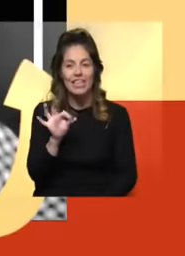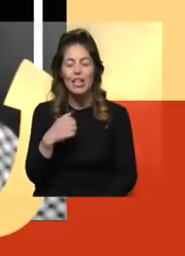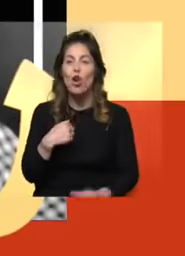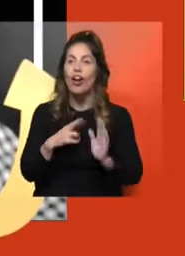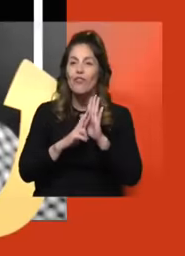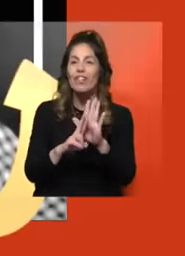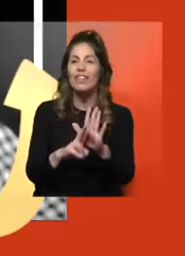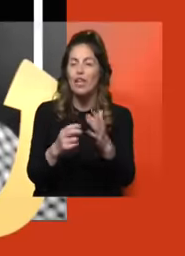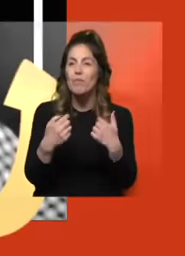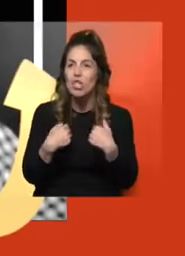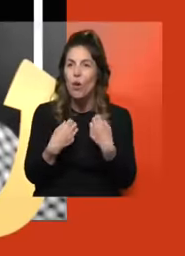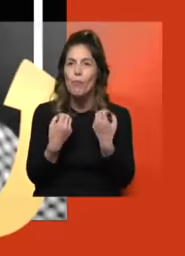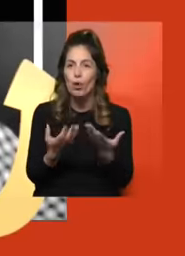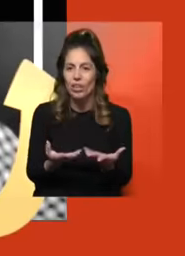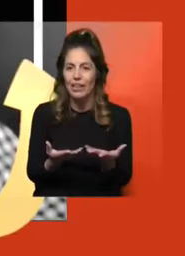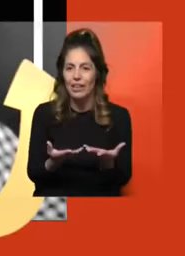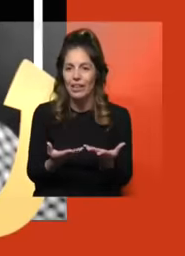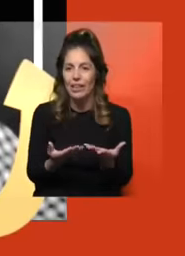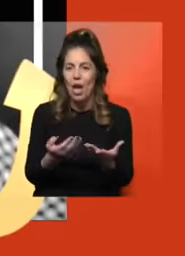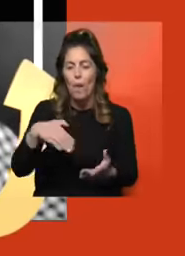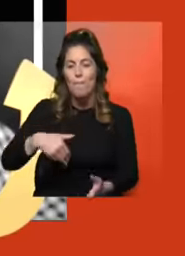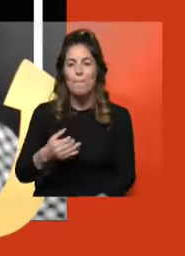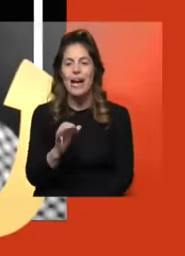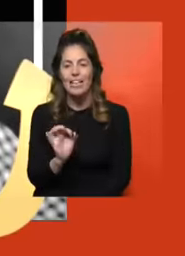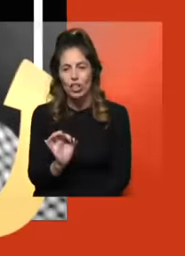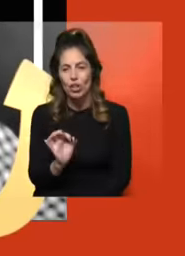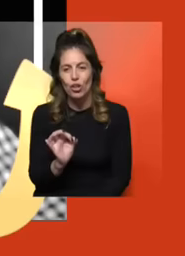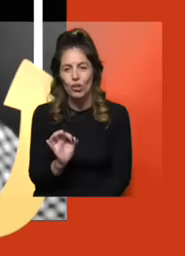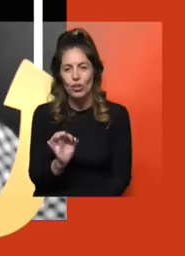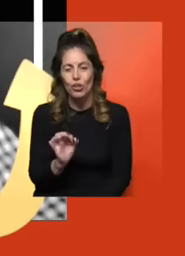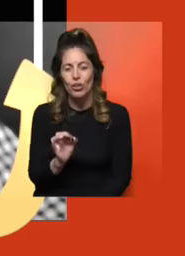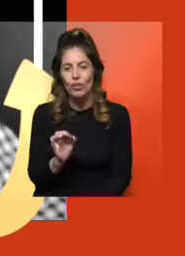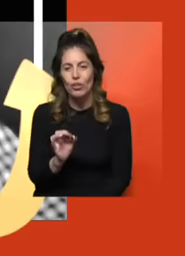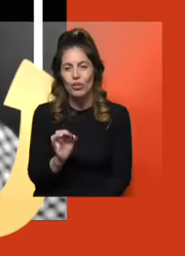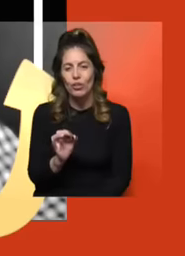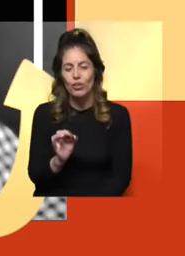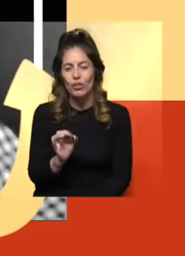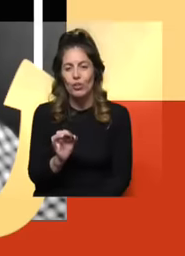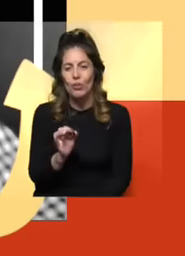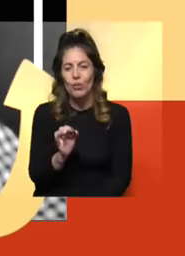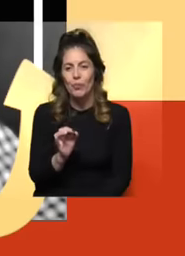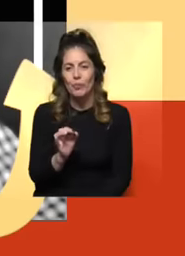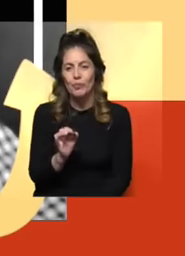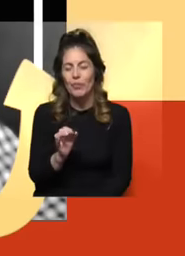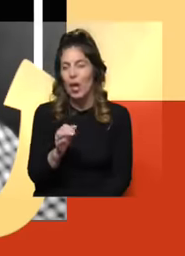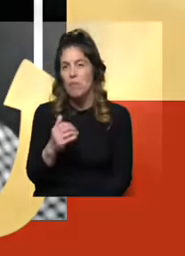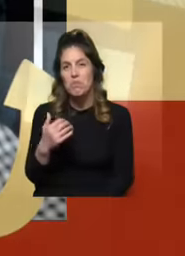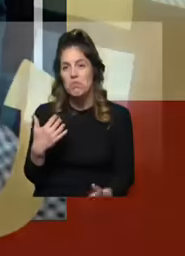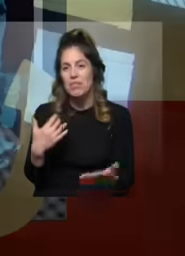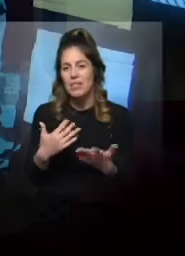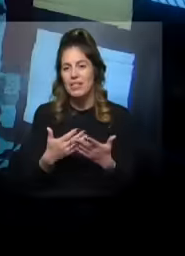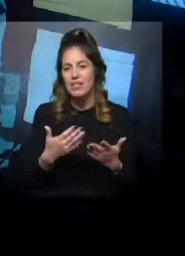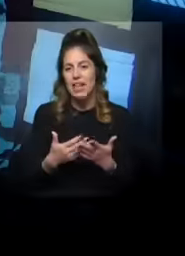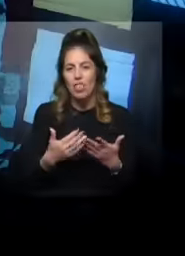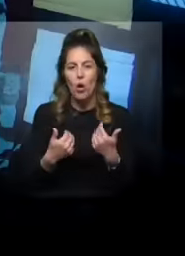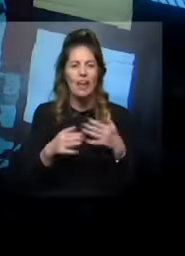mío, porque Mario, a lo largo de, a ver, pasado un poco la adolescencia, a